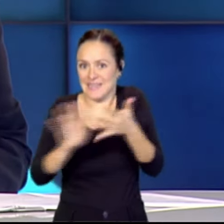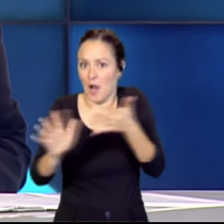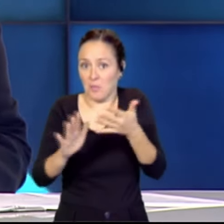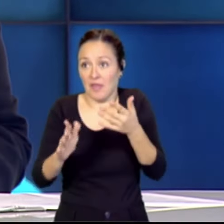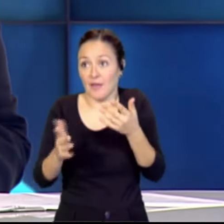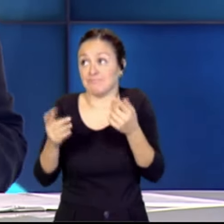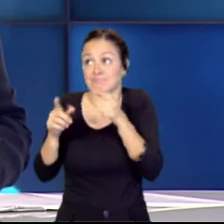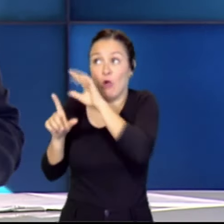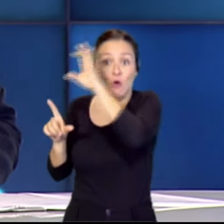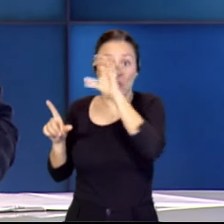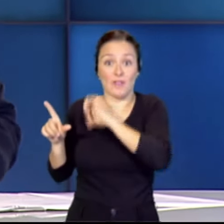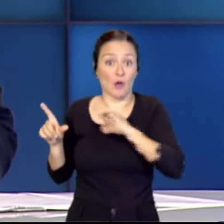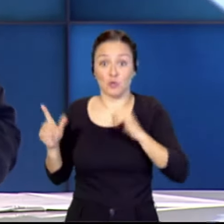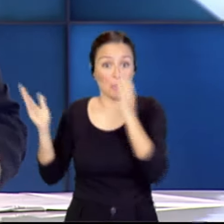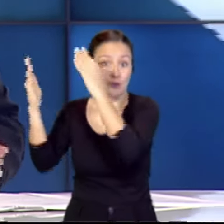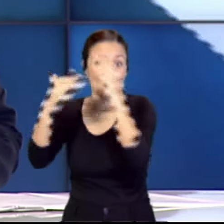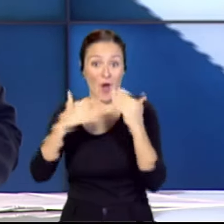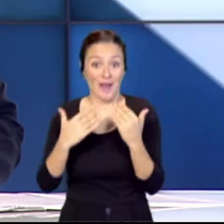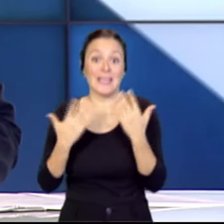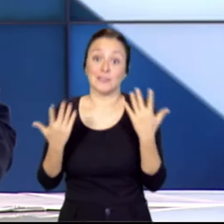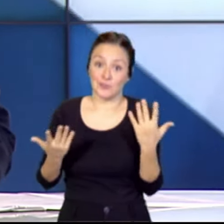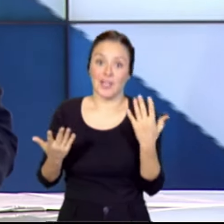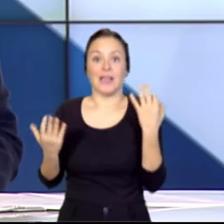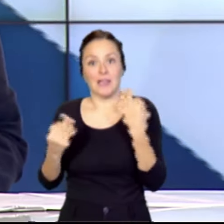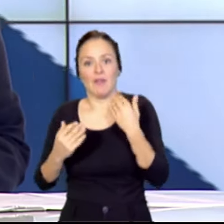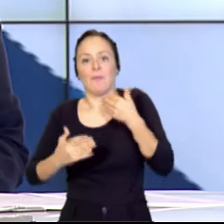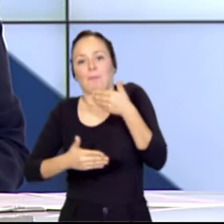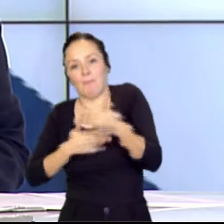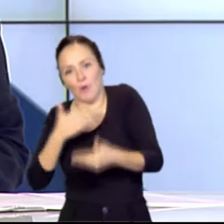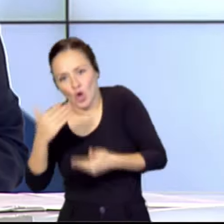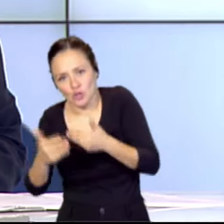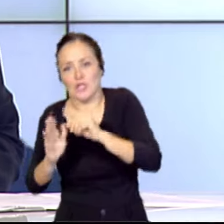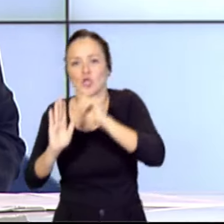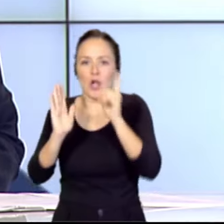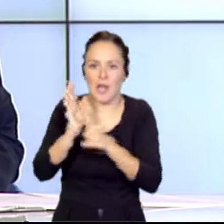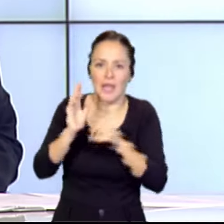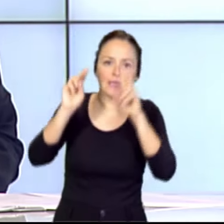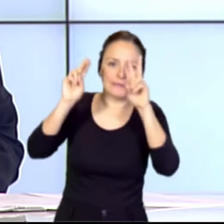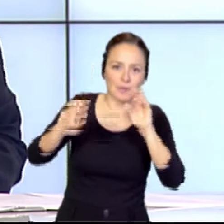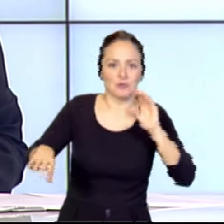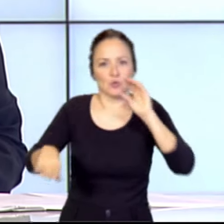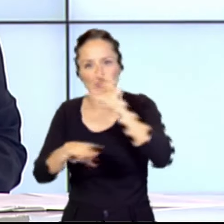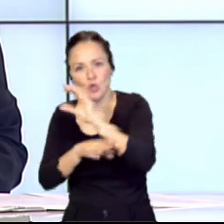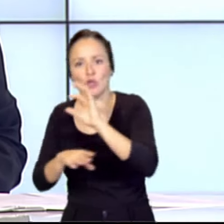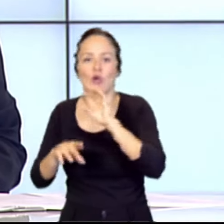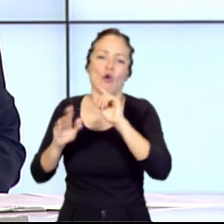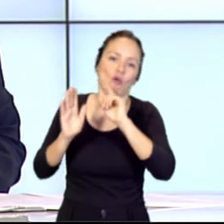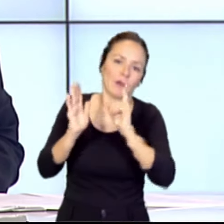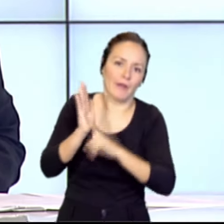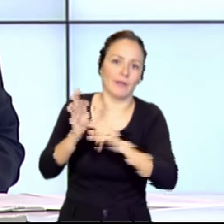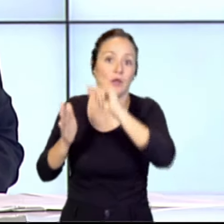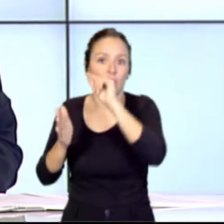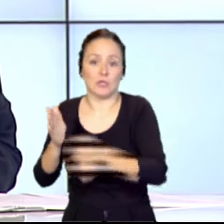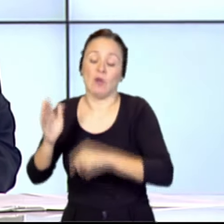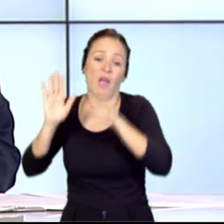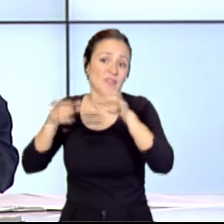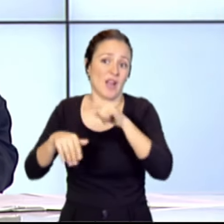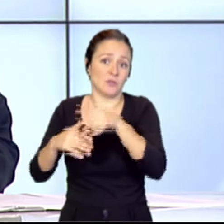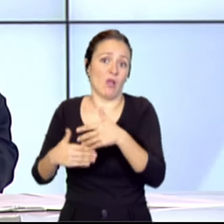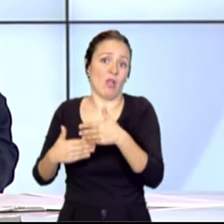tiene comunidad Autónoma entonces tien que pasar por todos los los procesos de la ley de subvenciones o la ley de contratos Y evidentemente eso ha